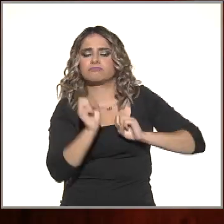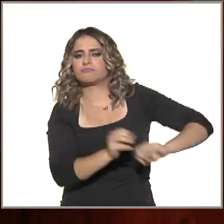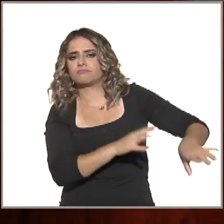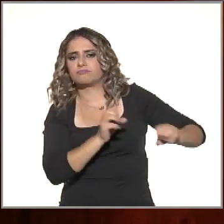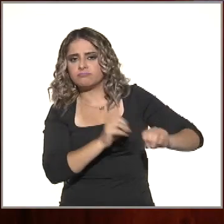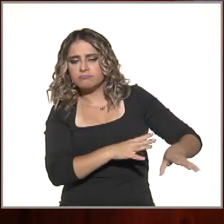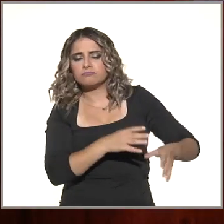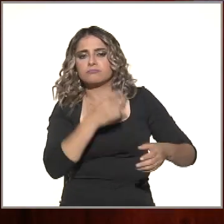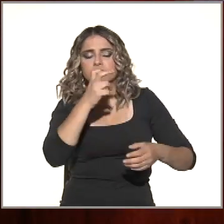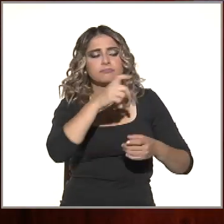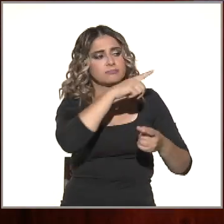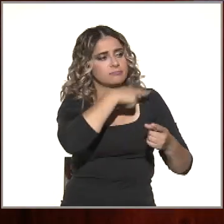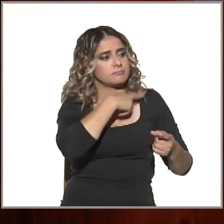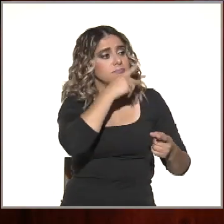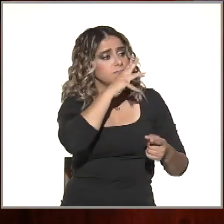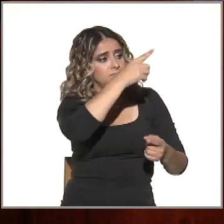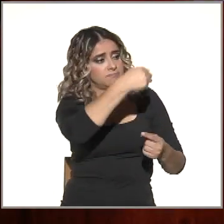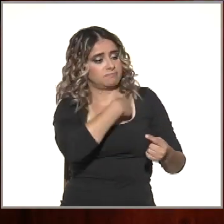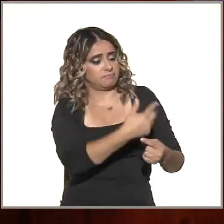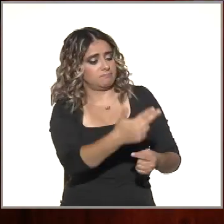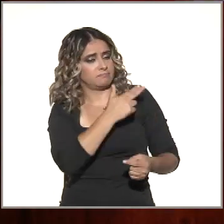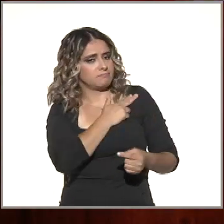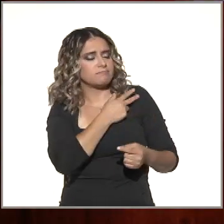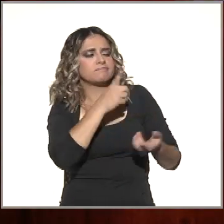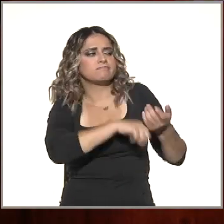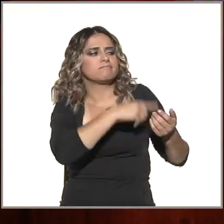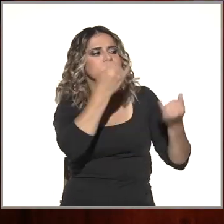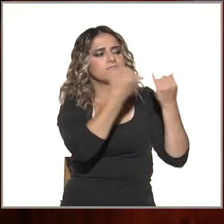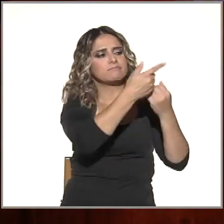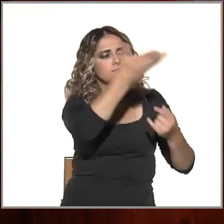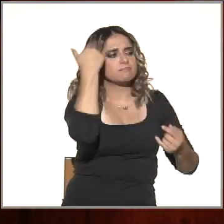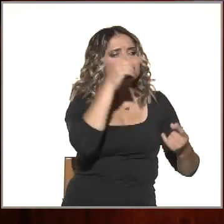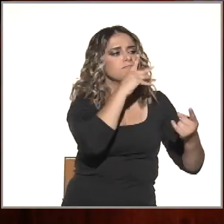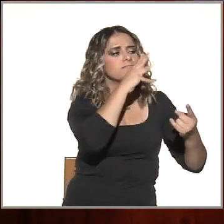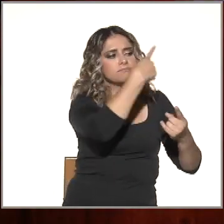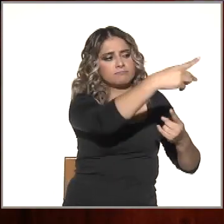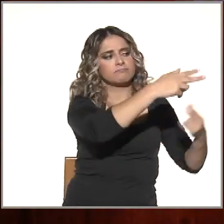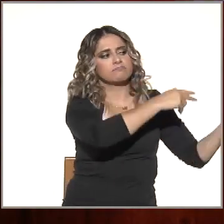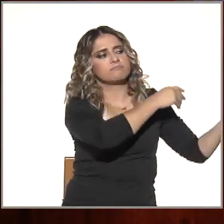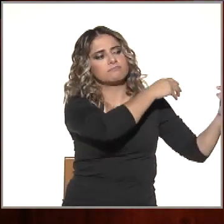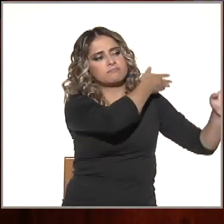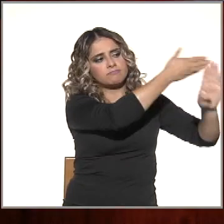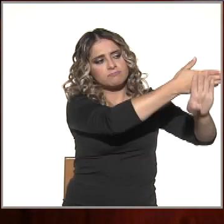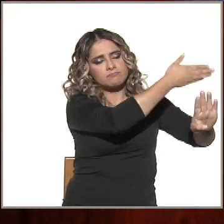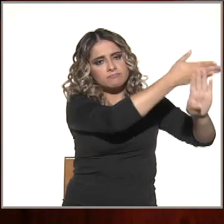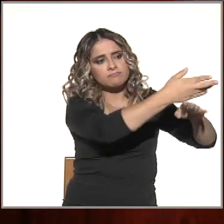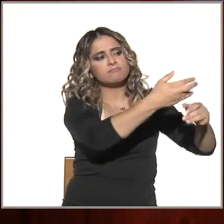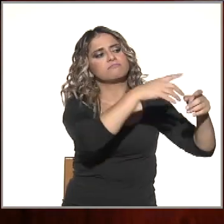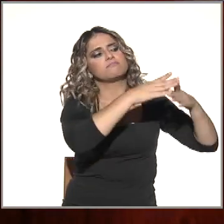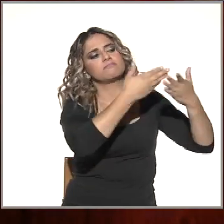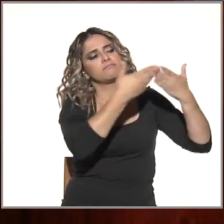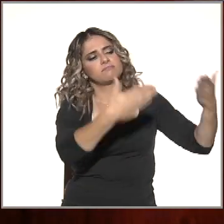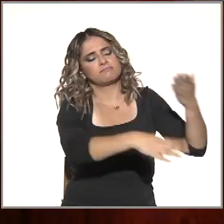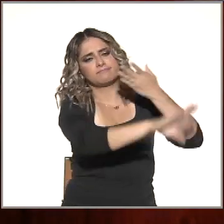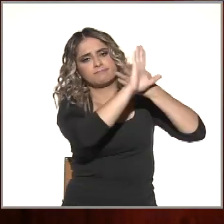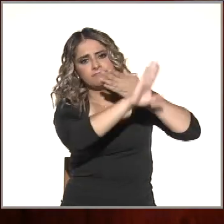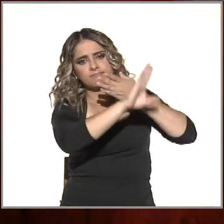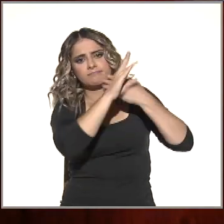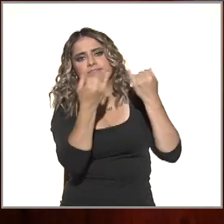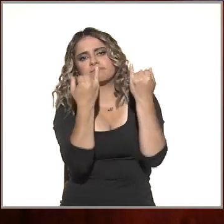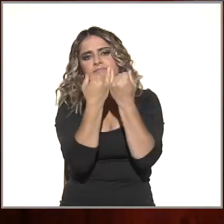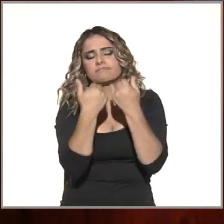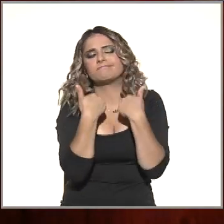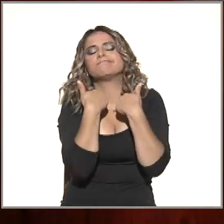lastimó o que te ha lastimado, pero sí entender de dónde vino y poder como seguir adelante, ¿no? Porque también si te quedas